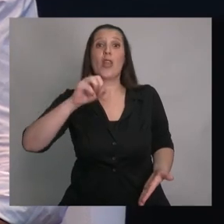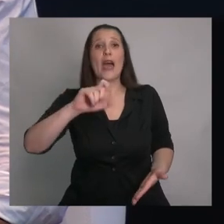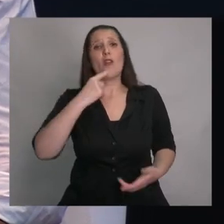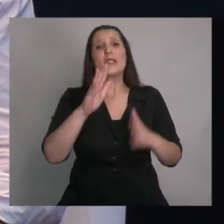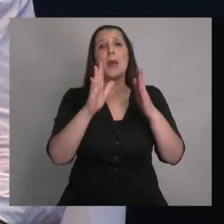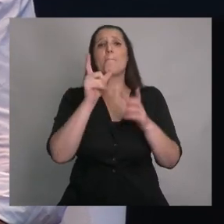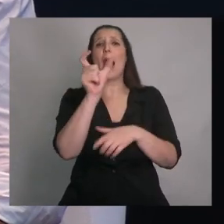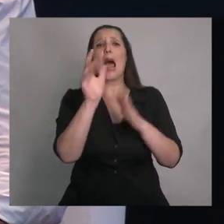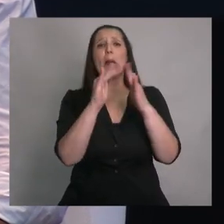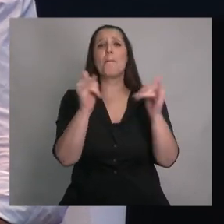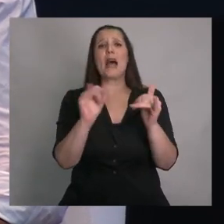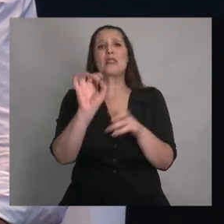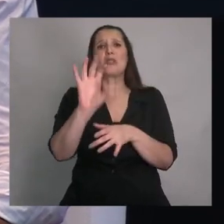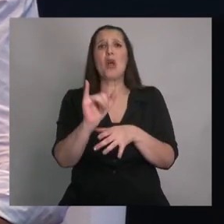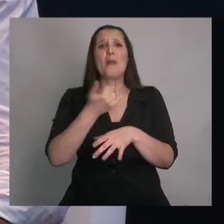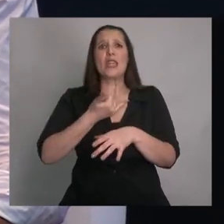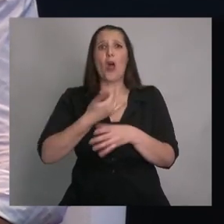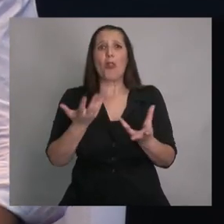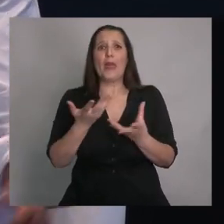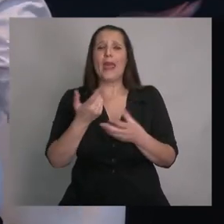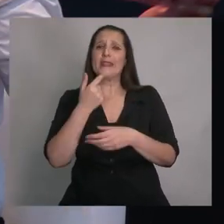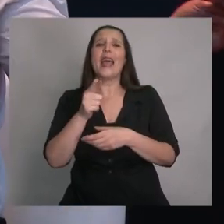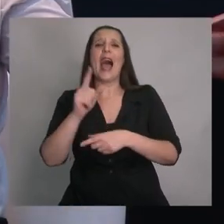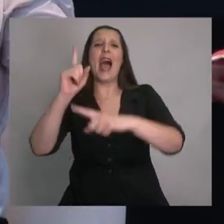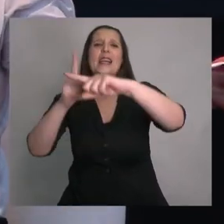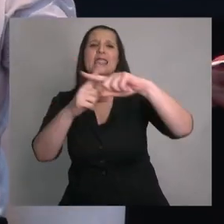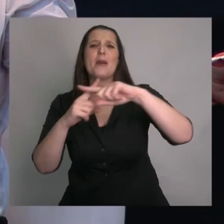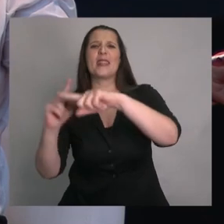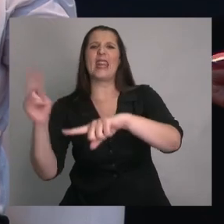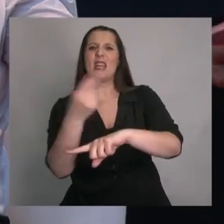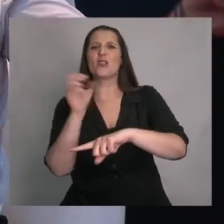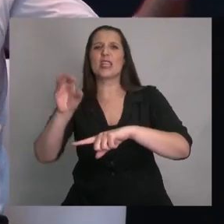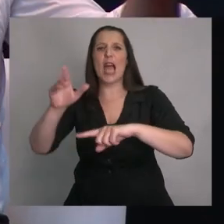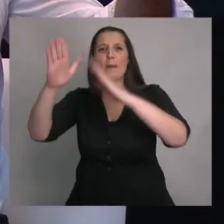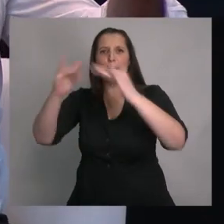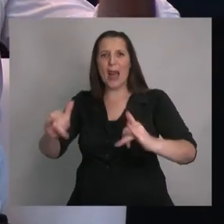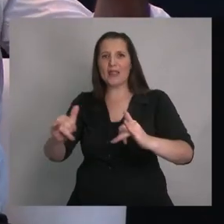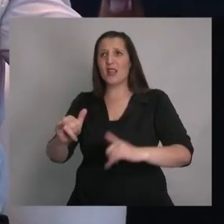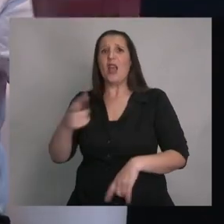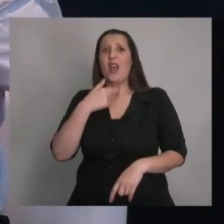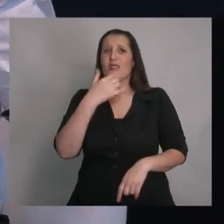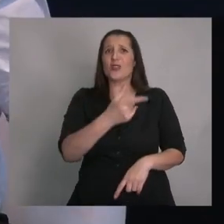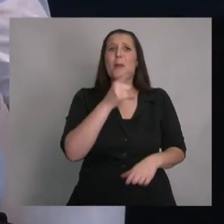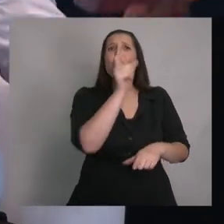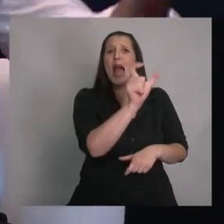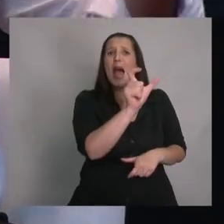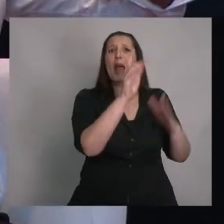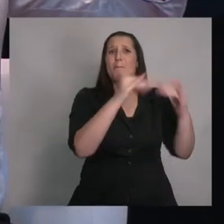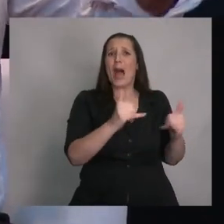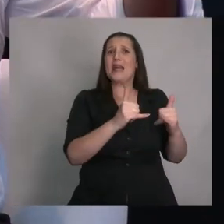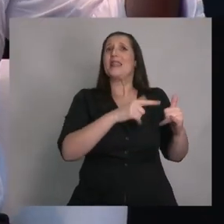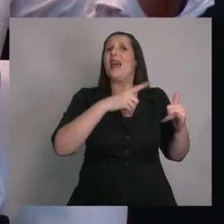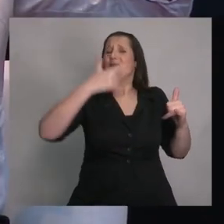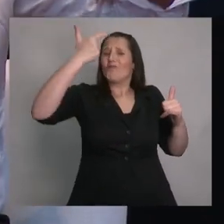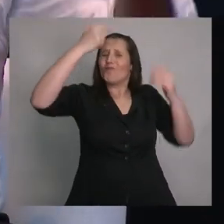nombre de un cementerio por esto tenemos que luchar por eso tenemos que estar juntos por eso tenemos que